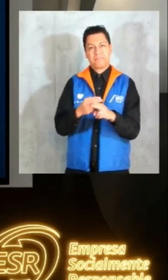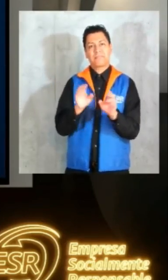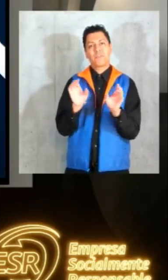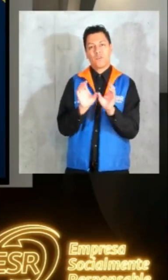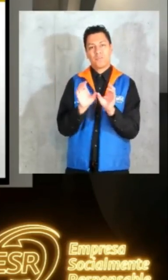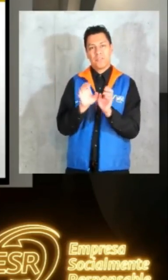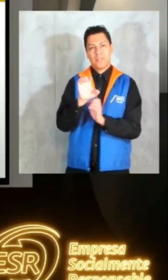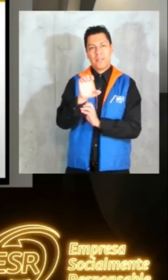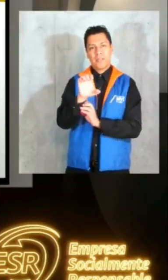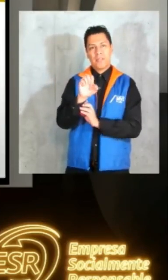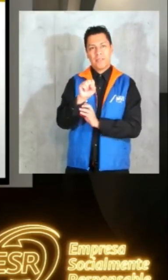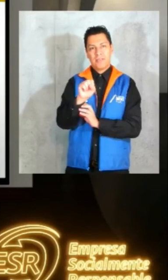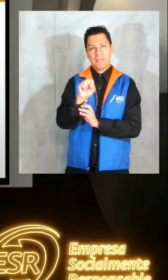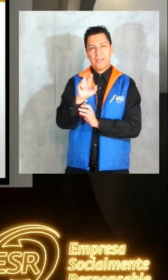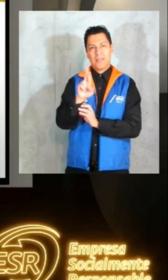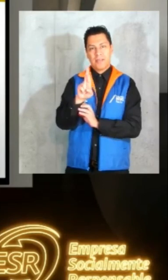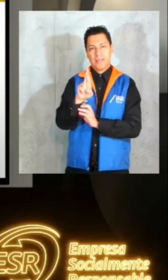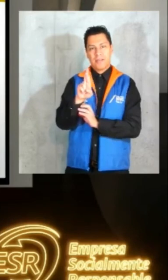responsable.